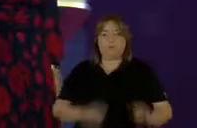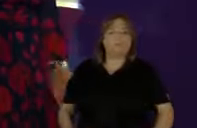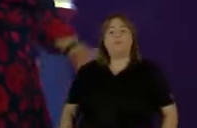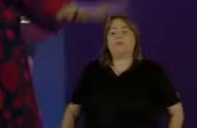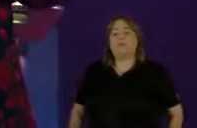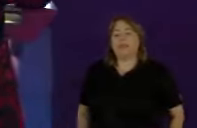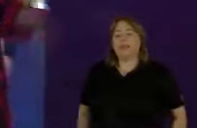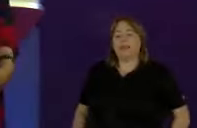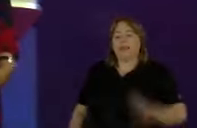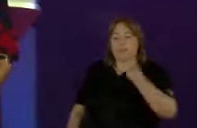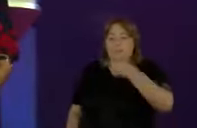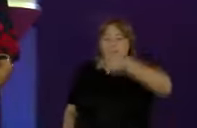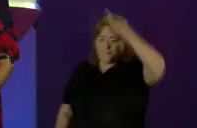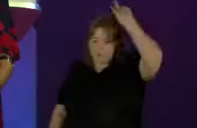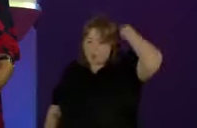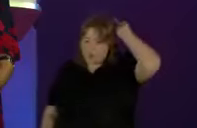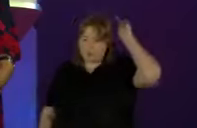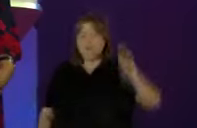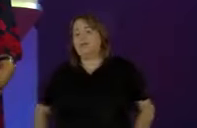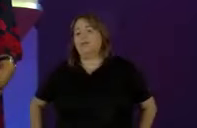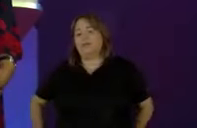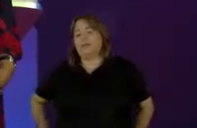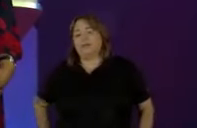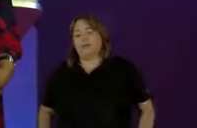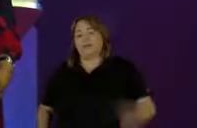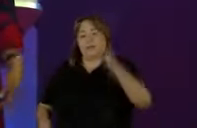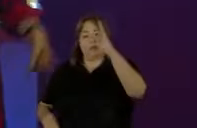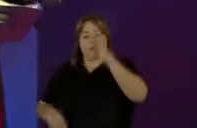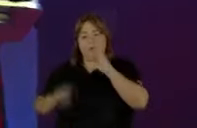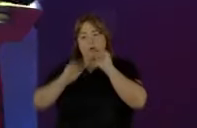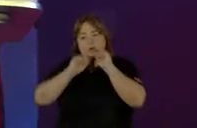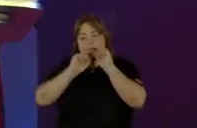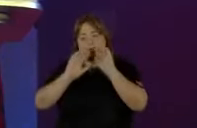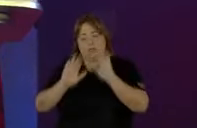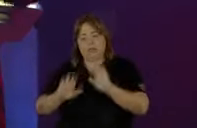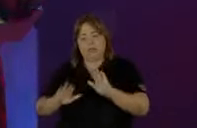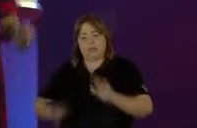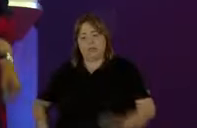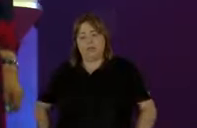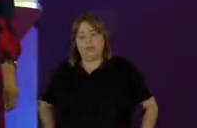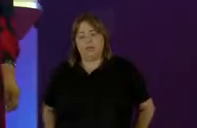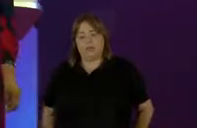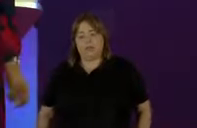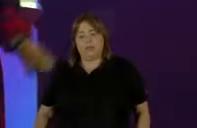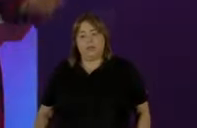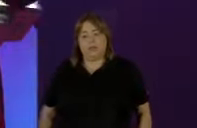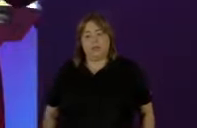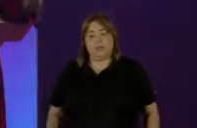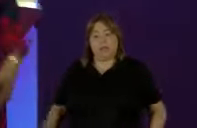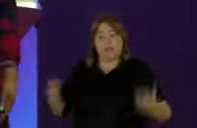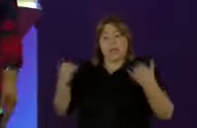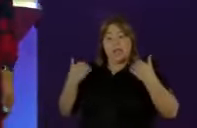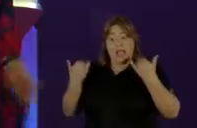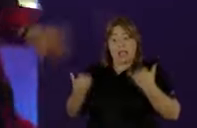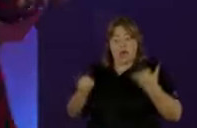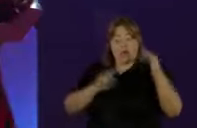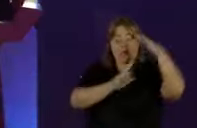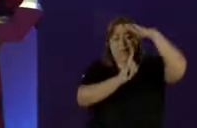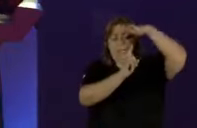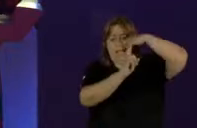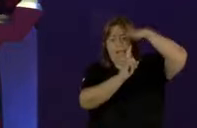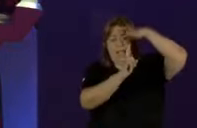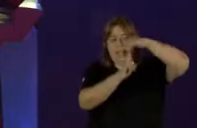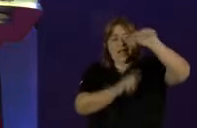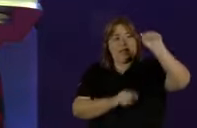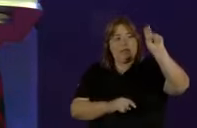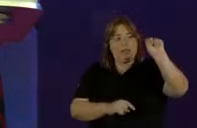de Ponce. Ay, ellos nos ven siempre. Dios los bendiga. Allá tenemos en el Cerro Maravilla. Se nos había caído la antena, pero gracias